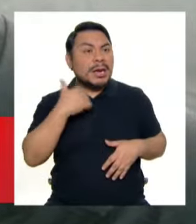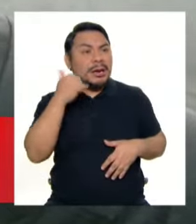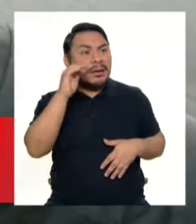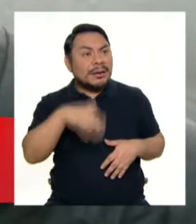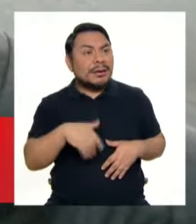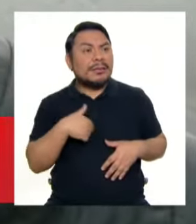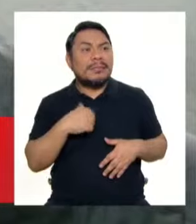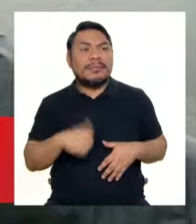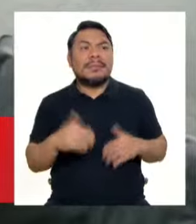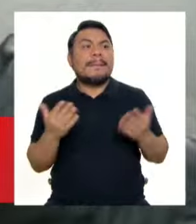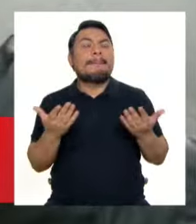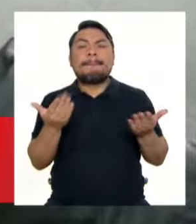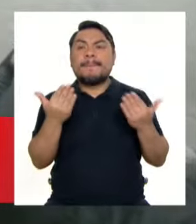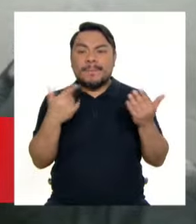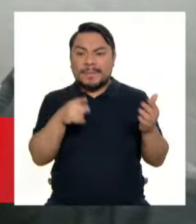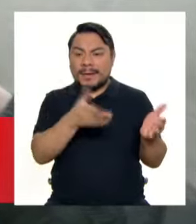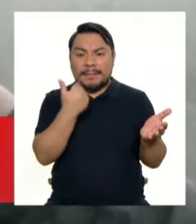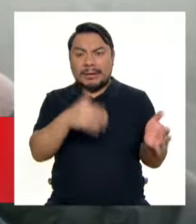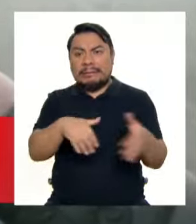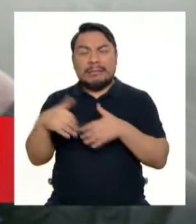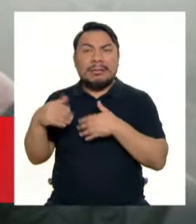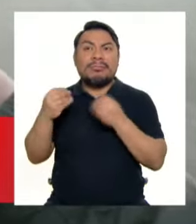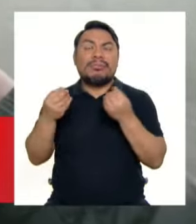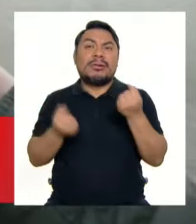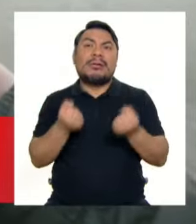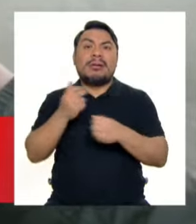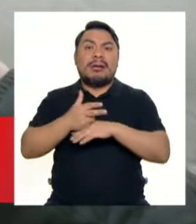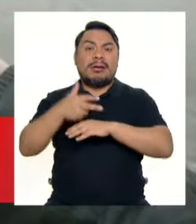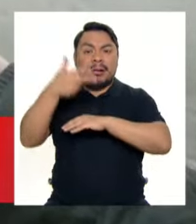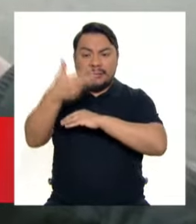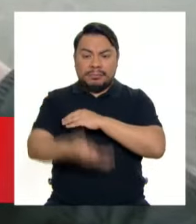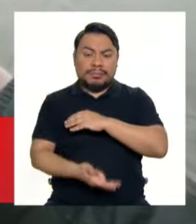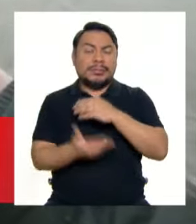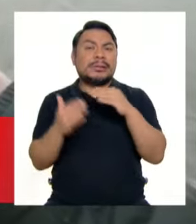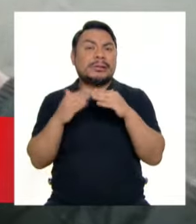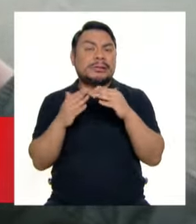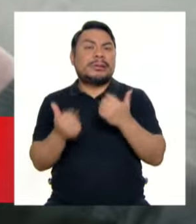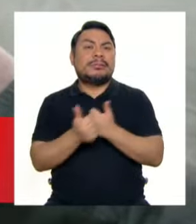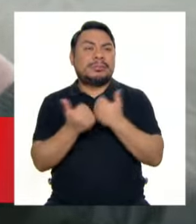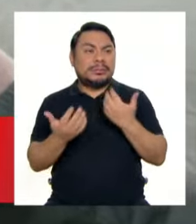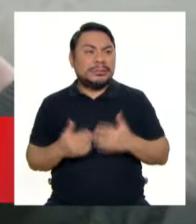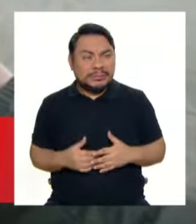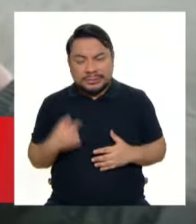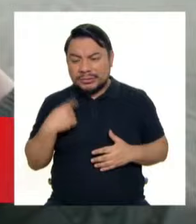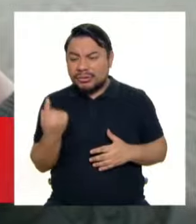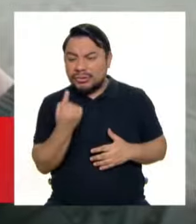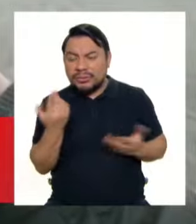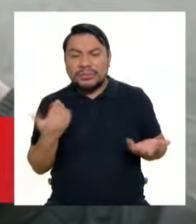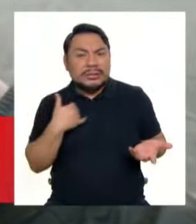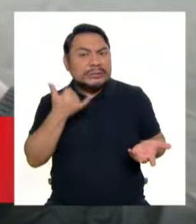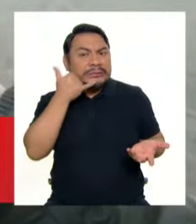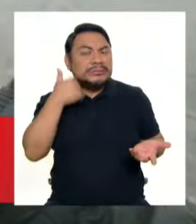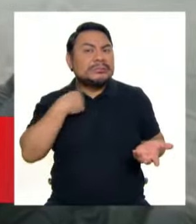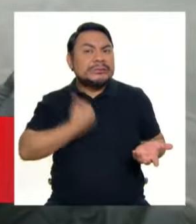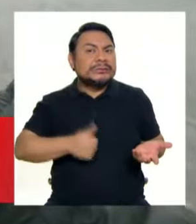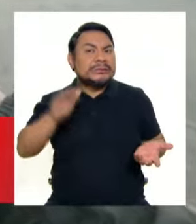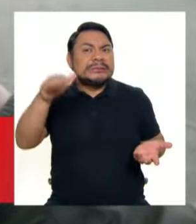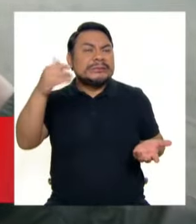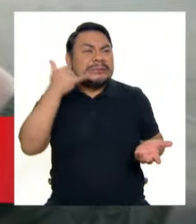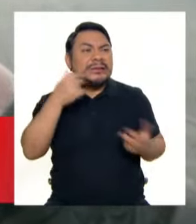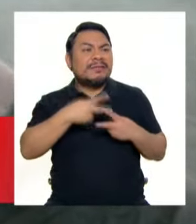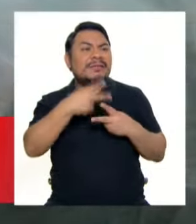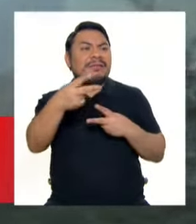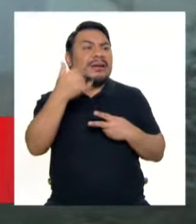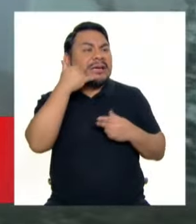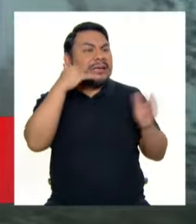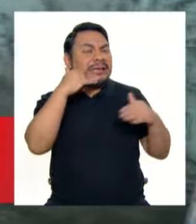estaban en mi casa mis hijos ya sean ido para el frente ya se escaparon no en cu sus solores lo dejaron en la casa no me contestaban Llamar al otro vecino al